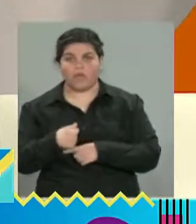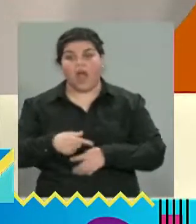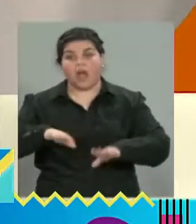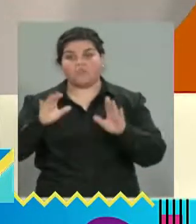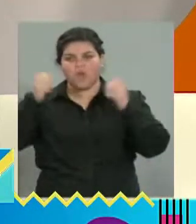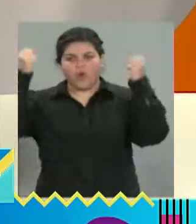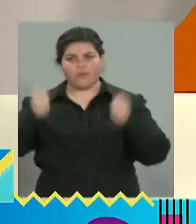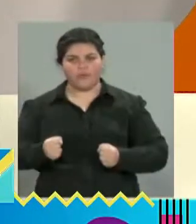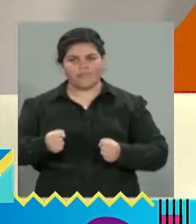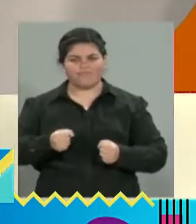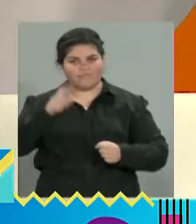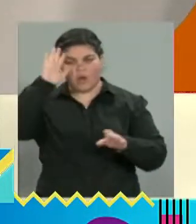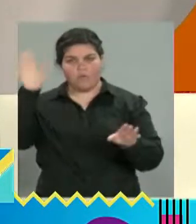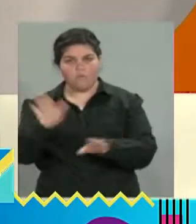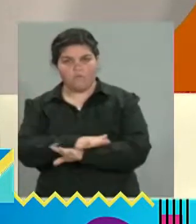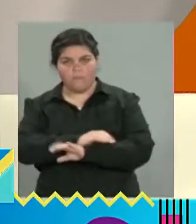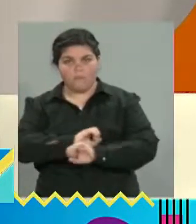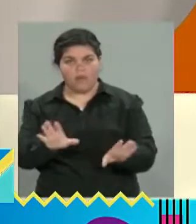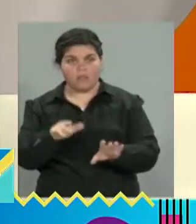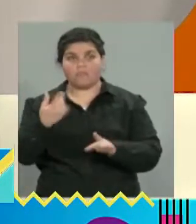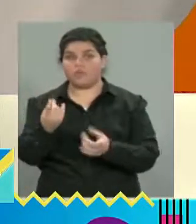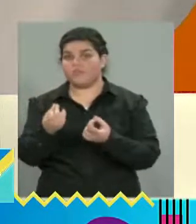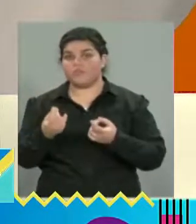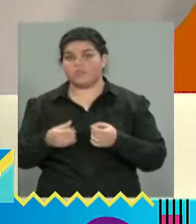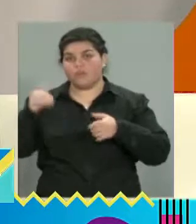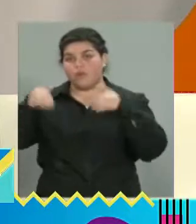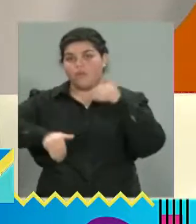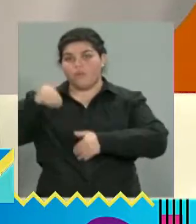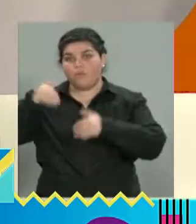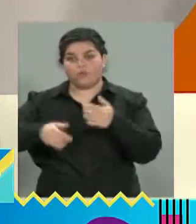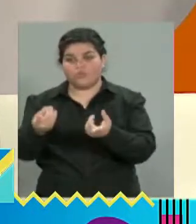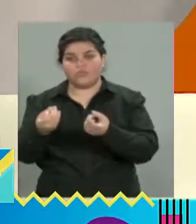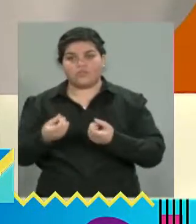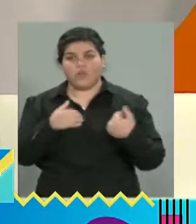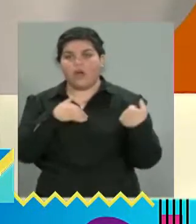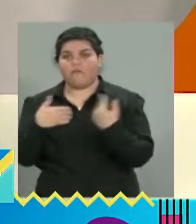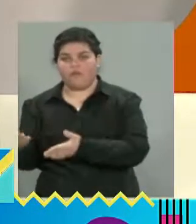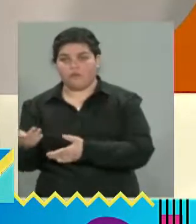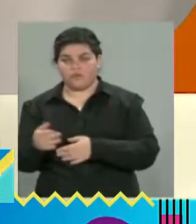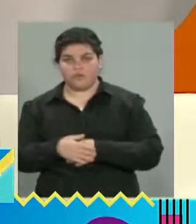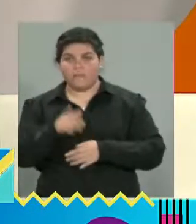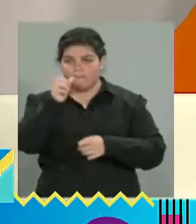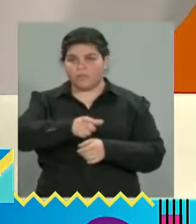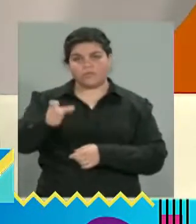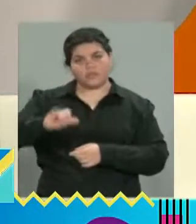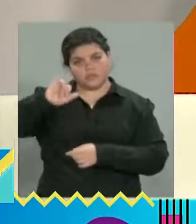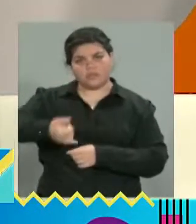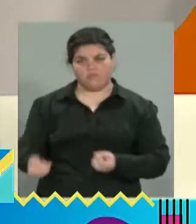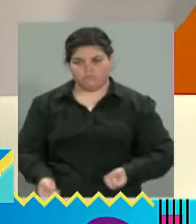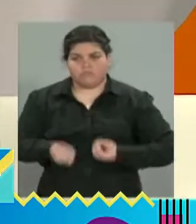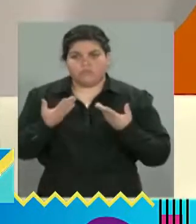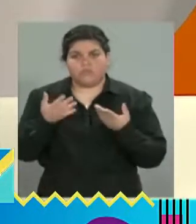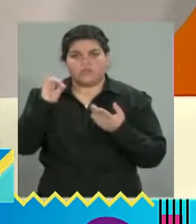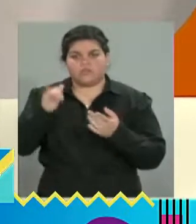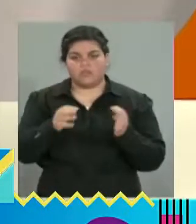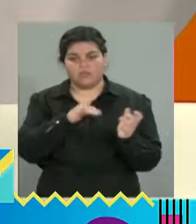no había sido la correcta, pero lo importante es que para tener una ley es necesario votos y en ese momento hubo gente que se animó también a dar esta